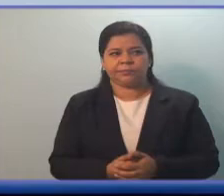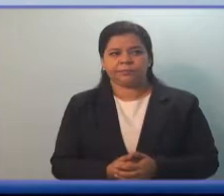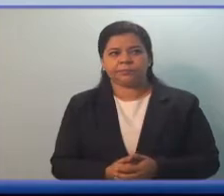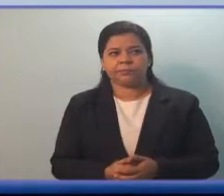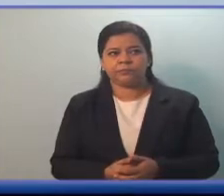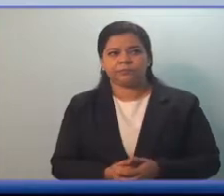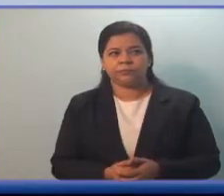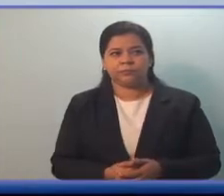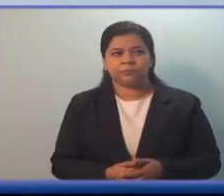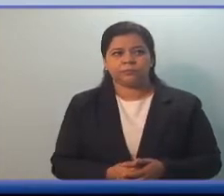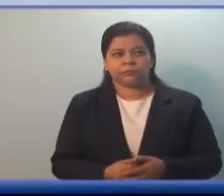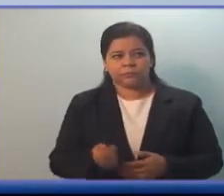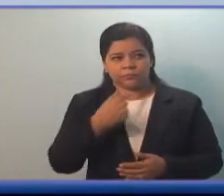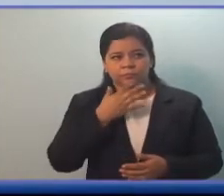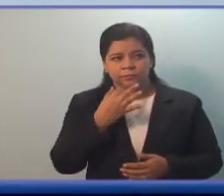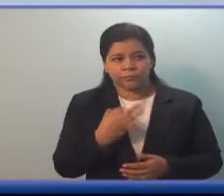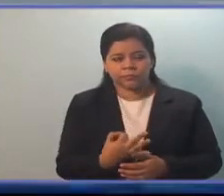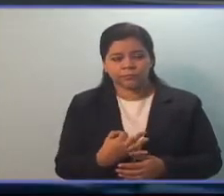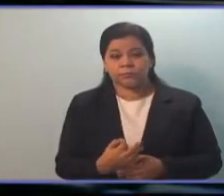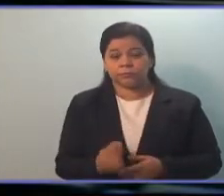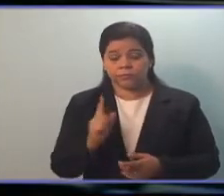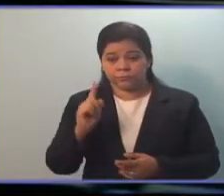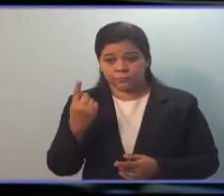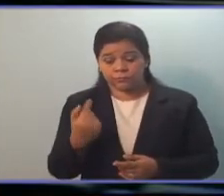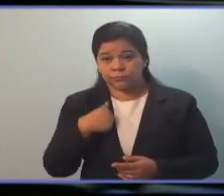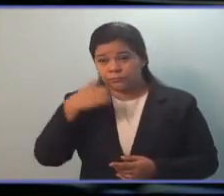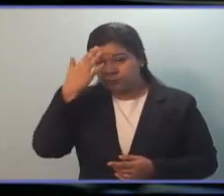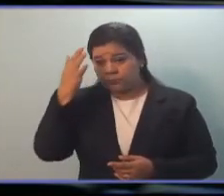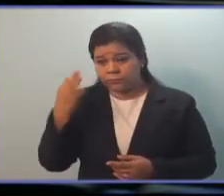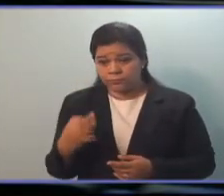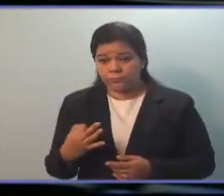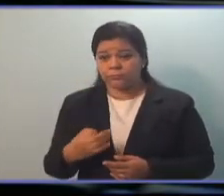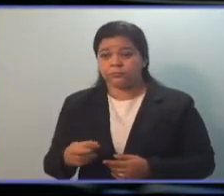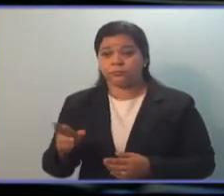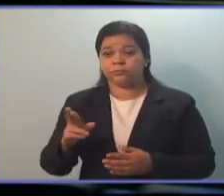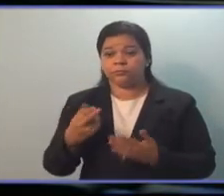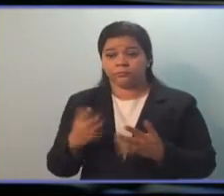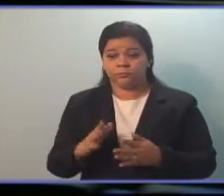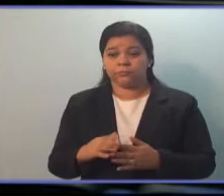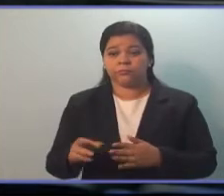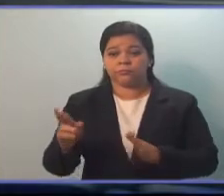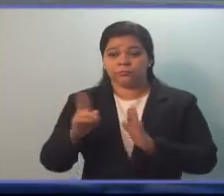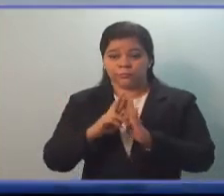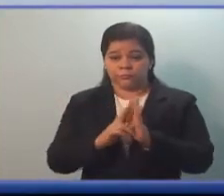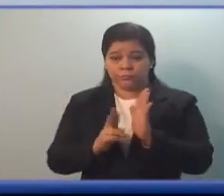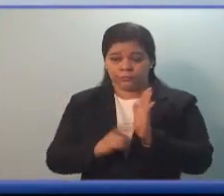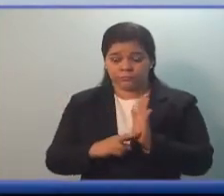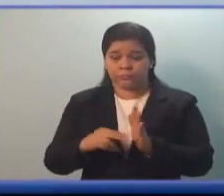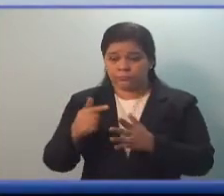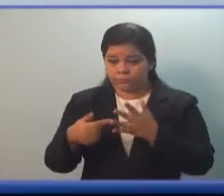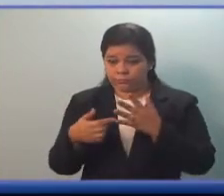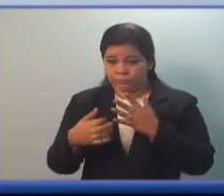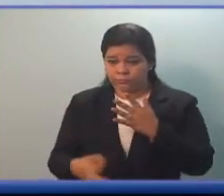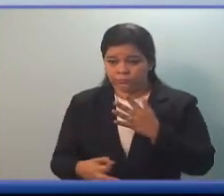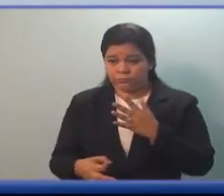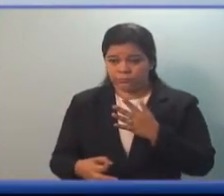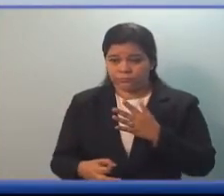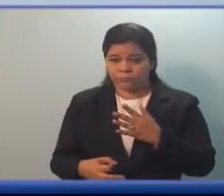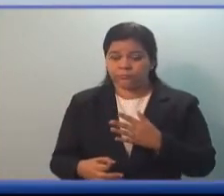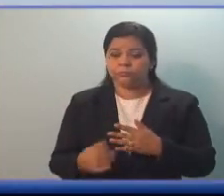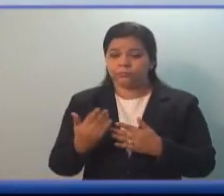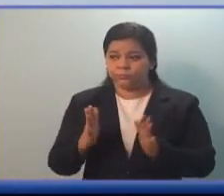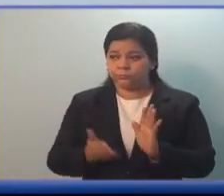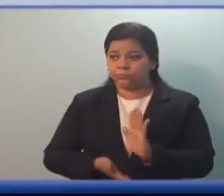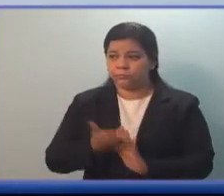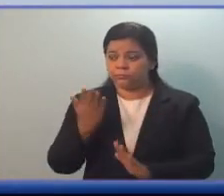realmente, en primer lugar, porque me considero que reúno los requisitos legales, pero pues los requisitos legales es parte